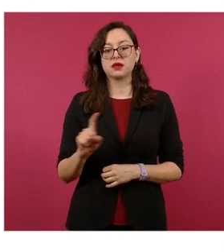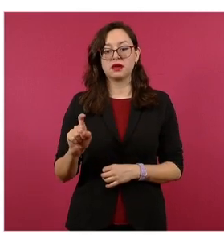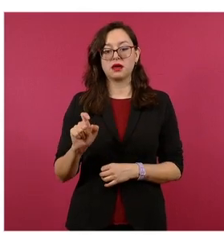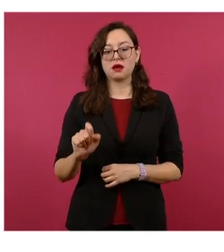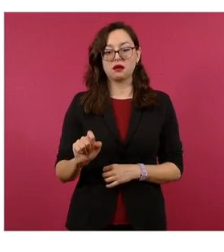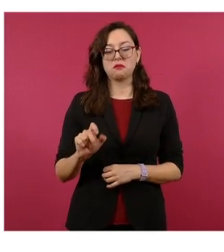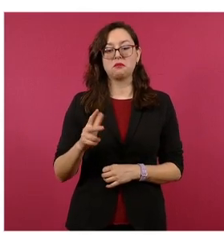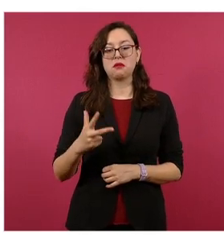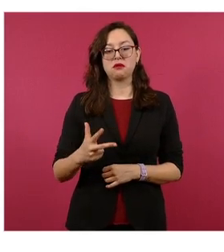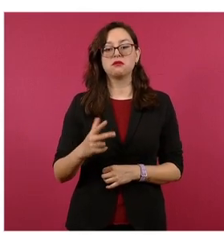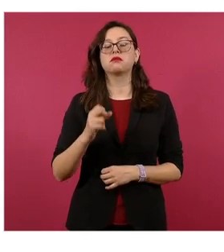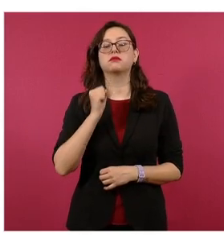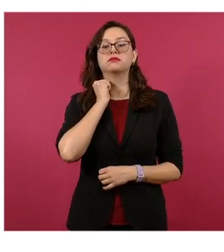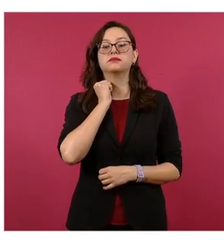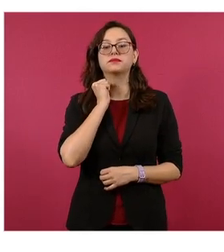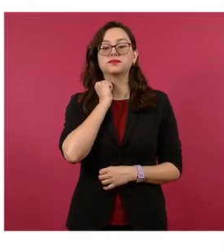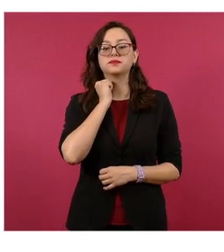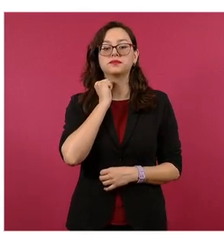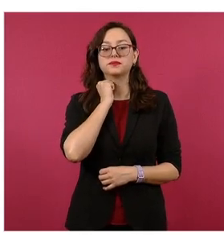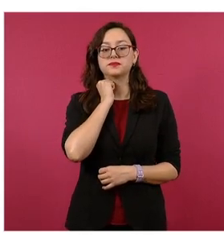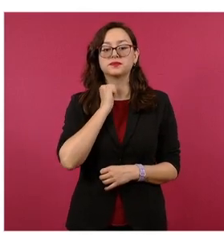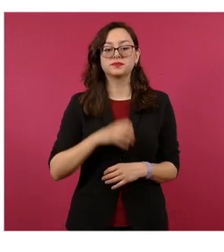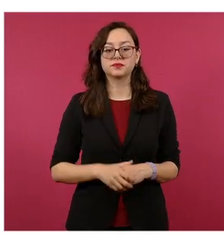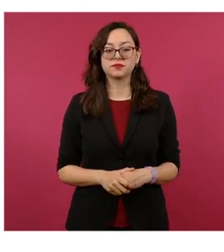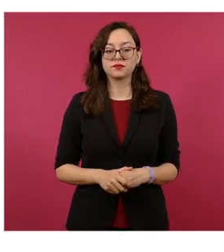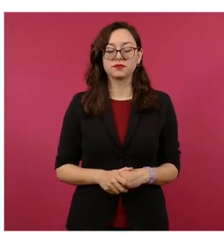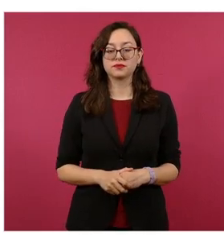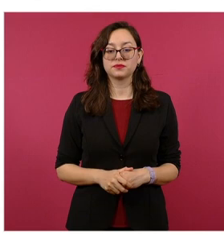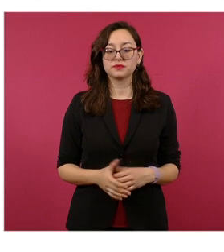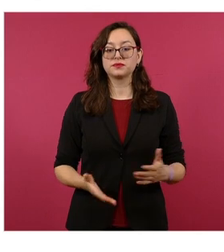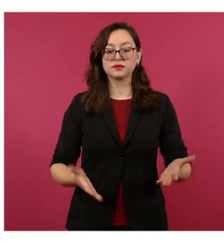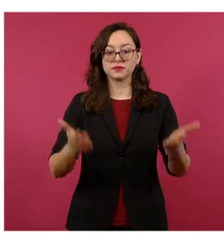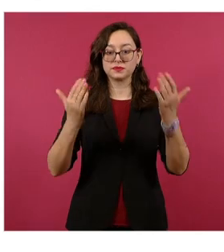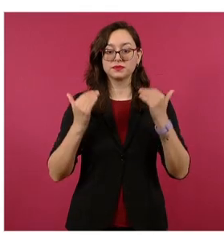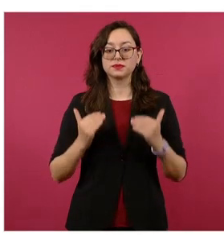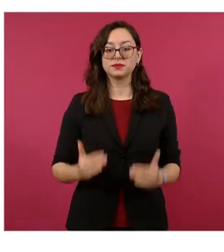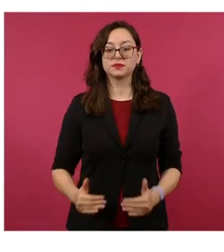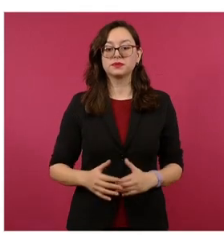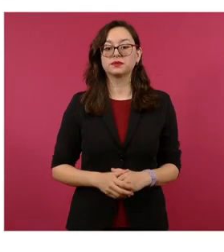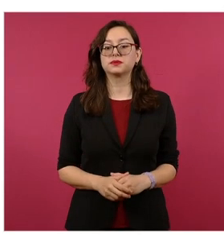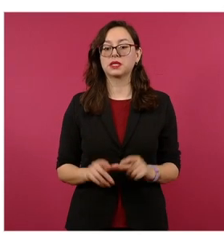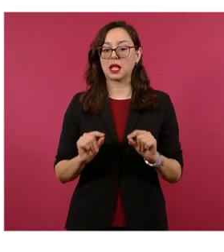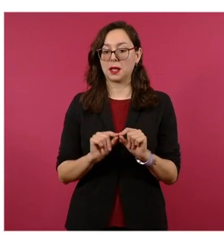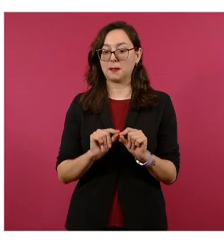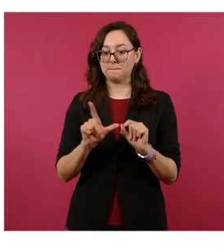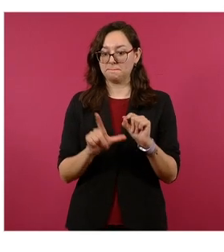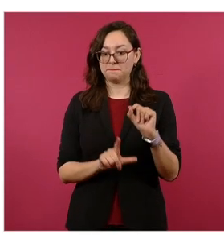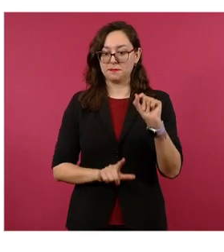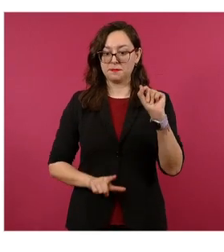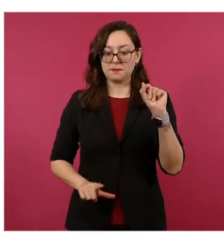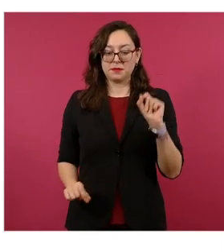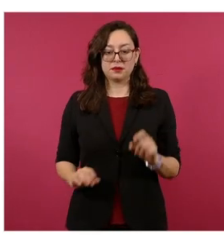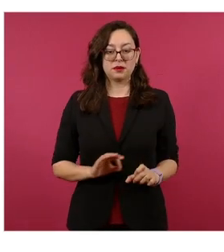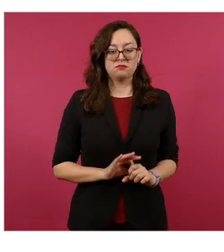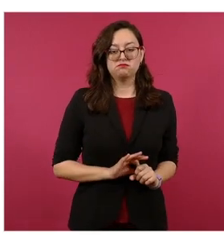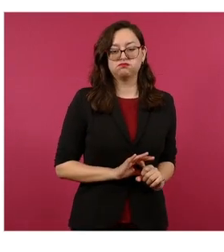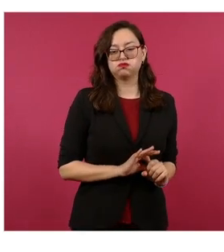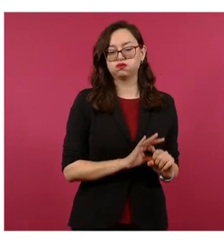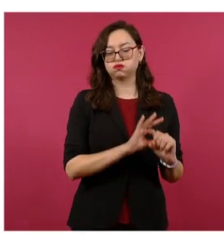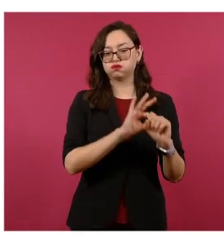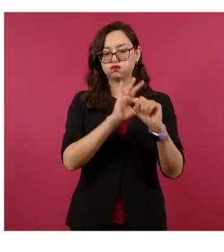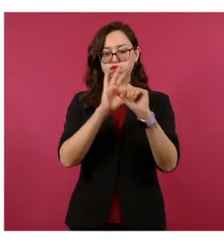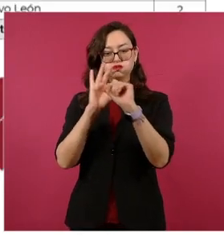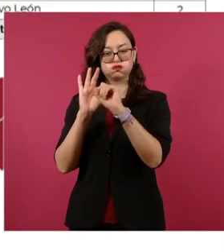128 senadores. Por último, mostramos el mapa electoral, una vez con estos